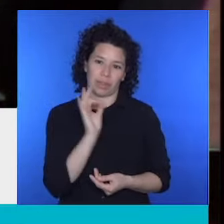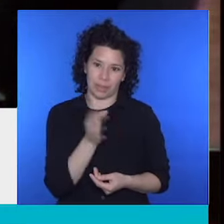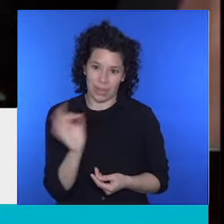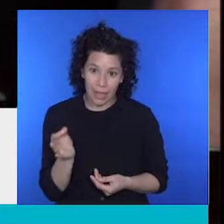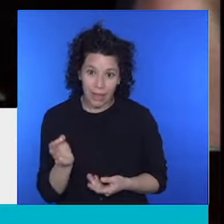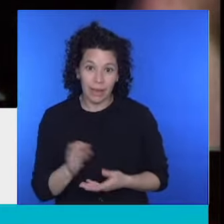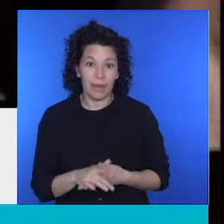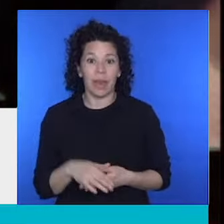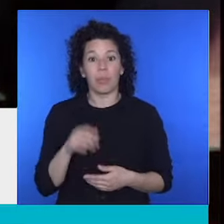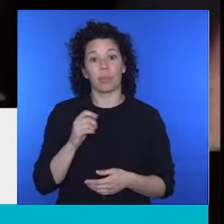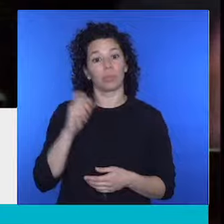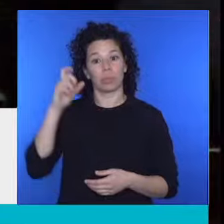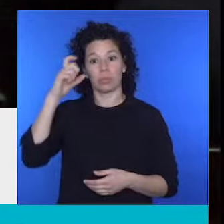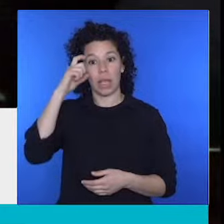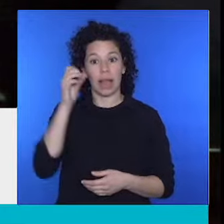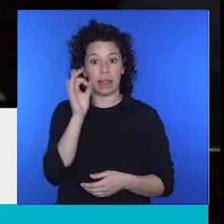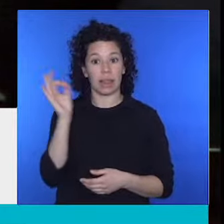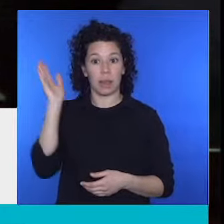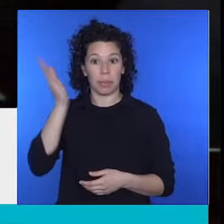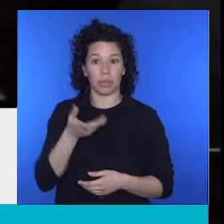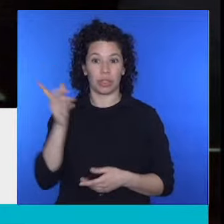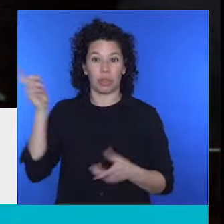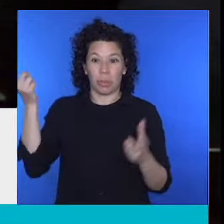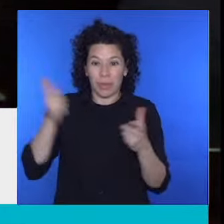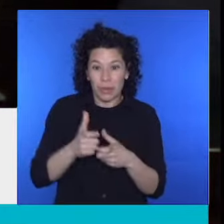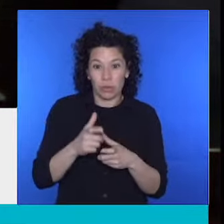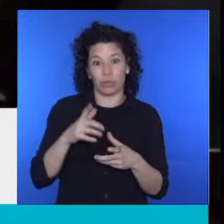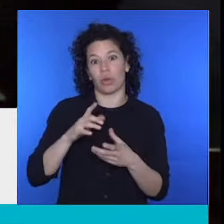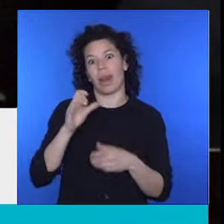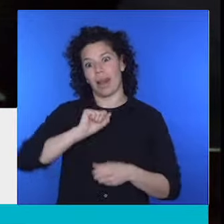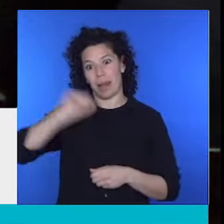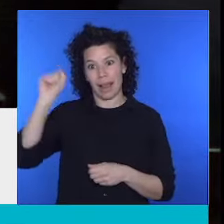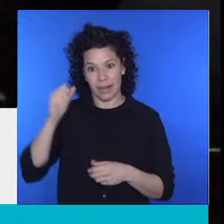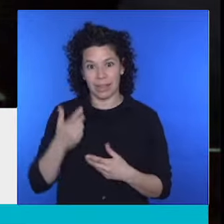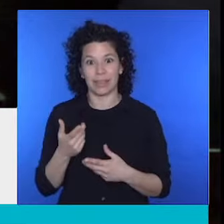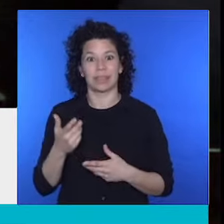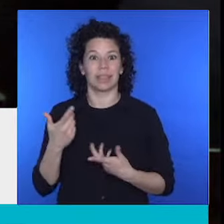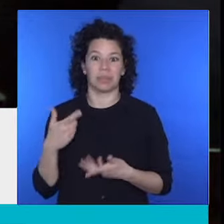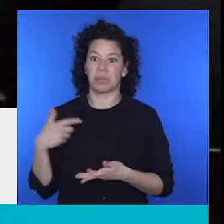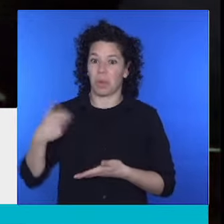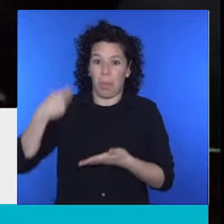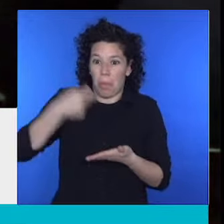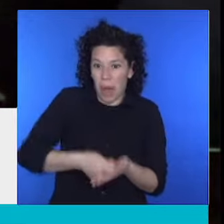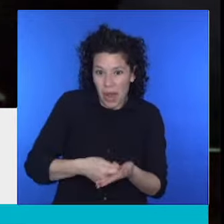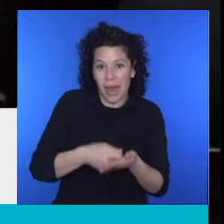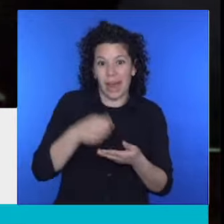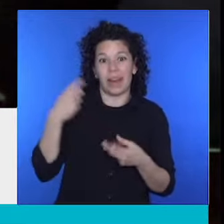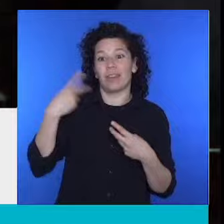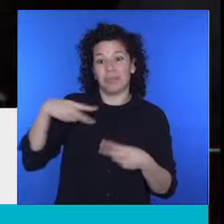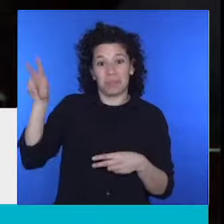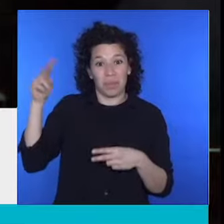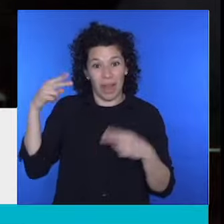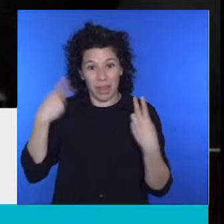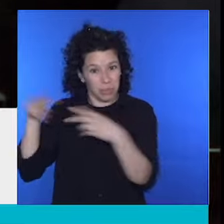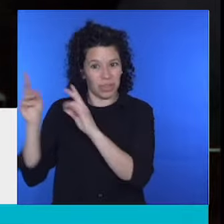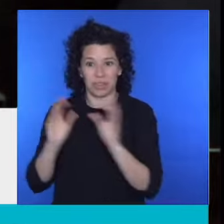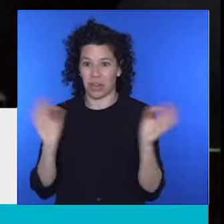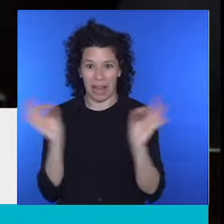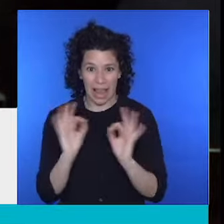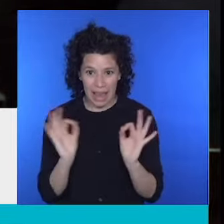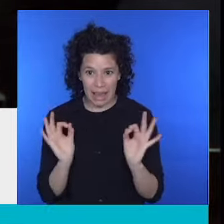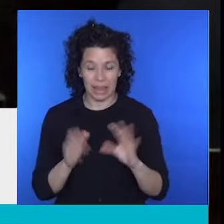reducción del 10% del impuesto a las ganancias lo no pagarían derechos de exportación tampoco derechos de